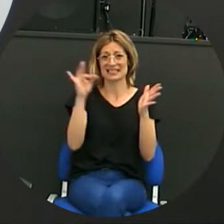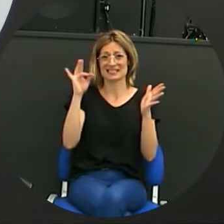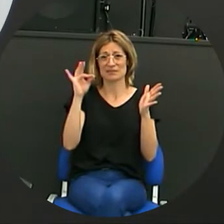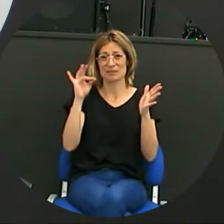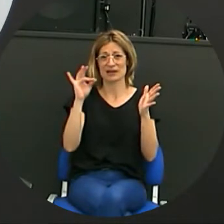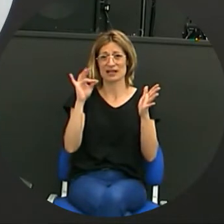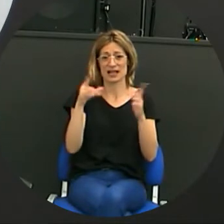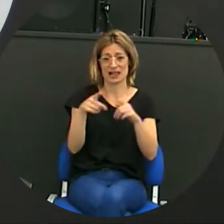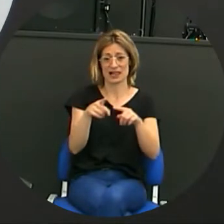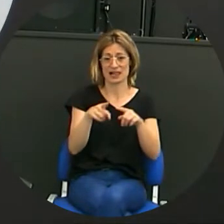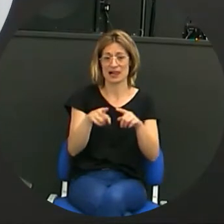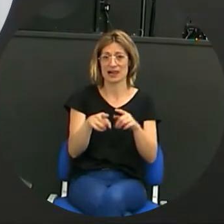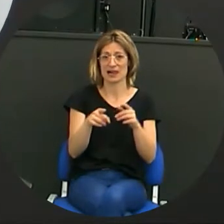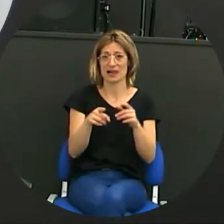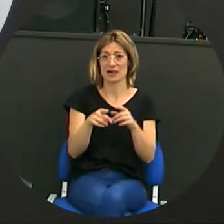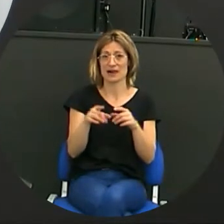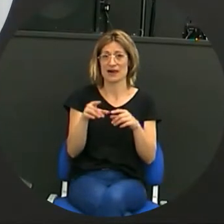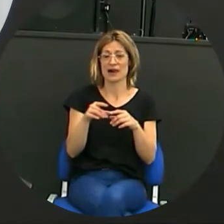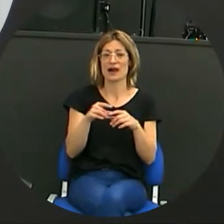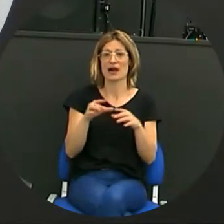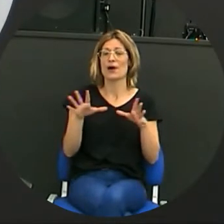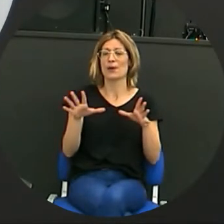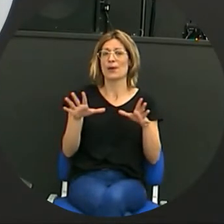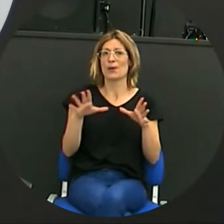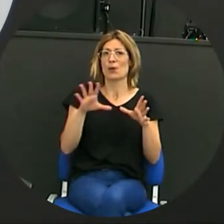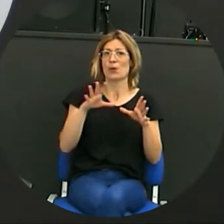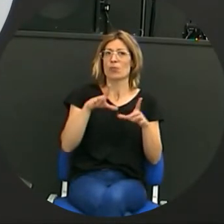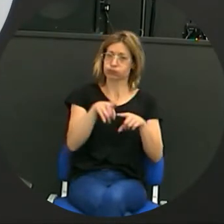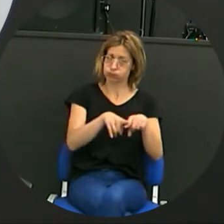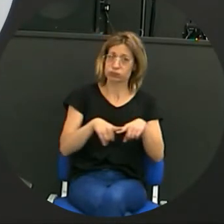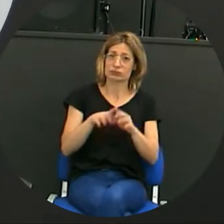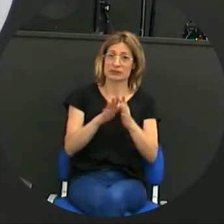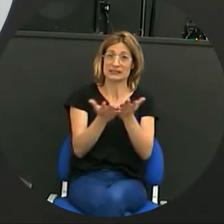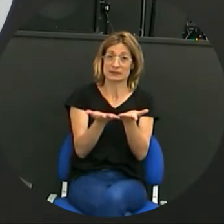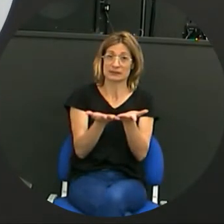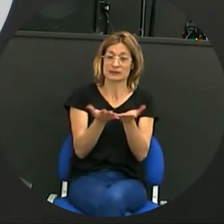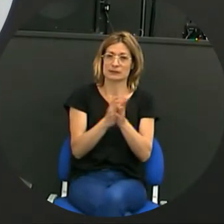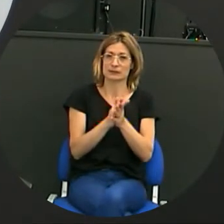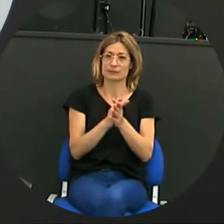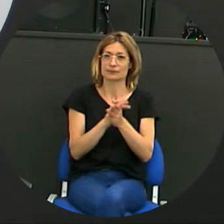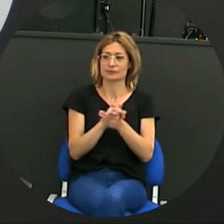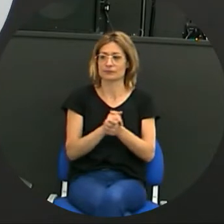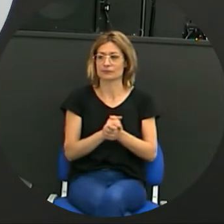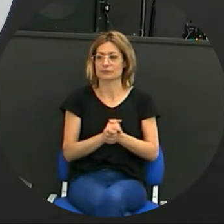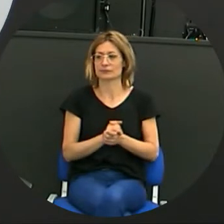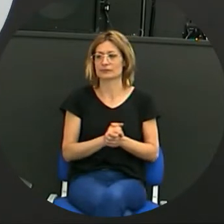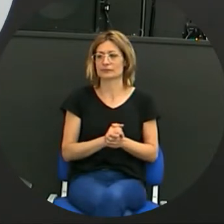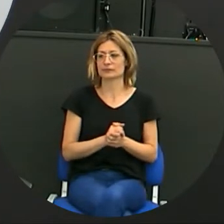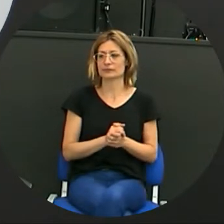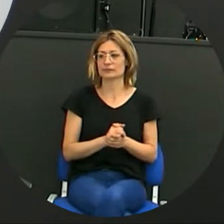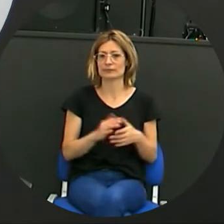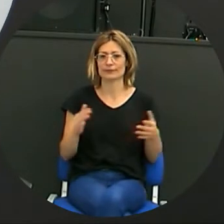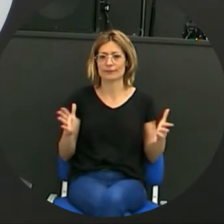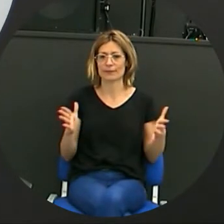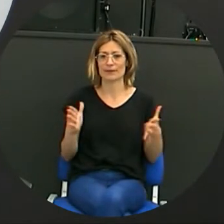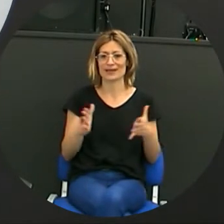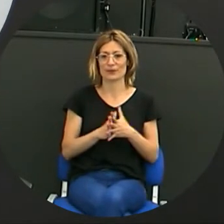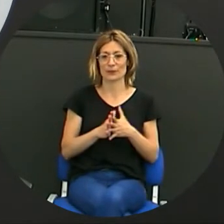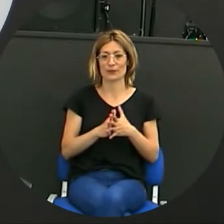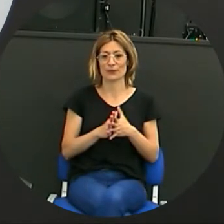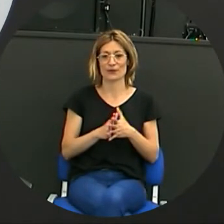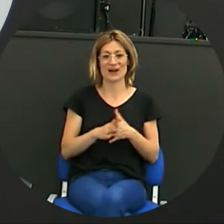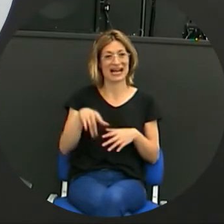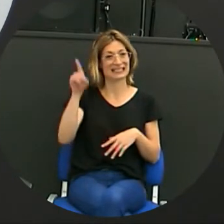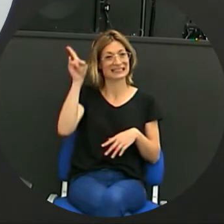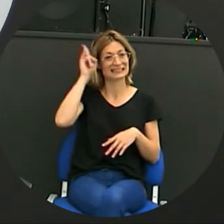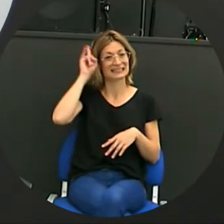Evangelio y Dios tiene el encuentro, como con Pablo y el procónsul, pero también que no ignoremos las artimañas